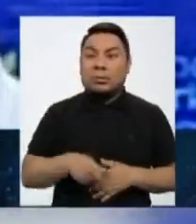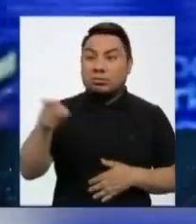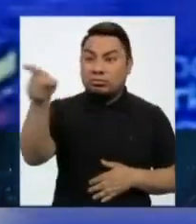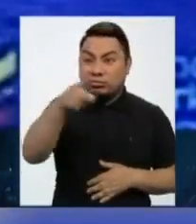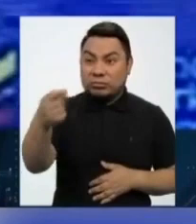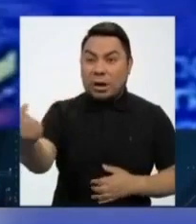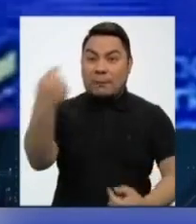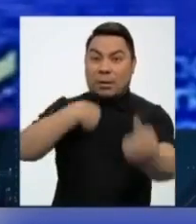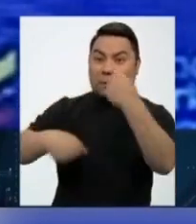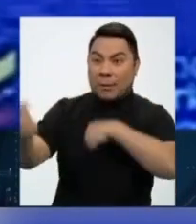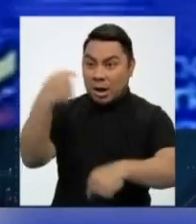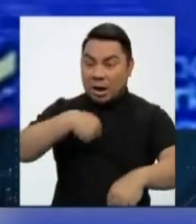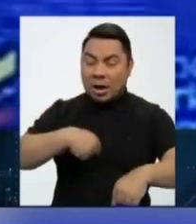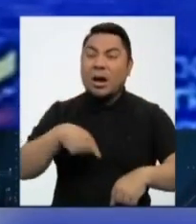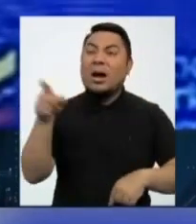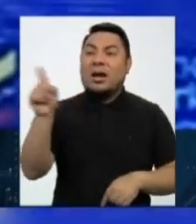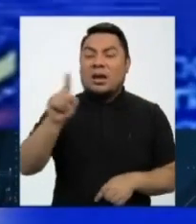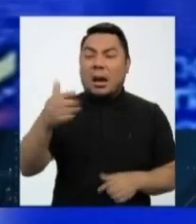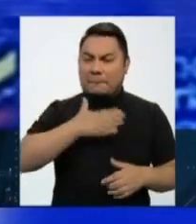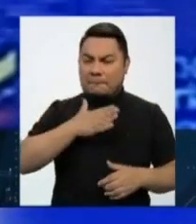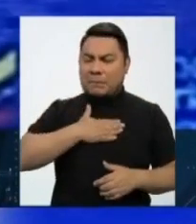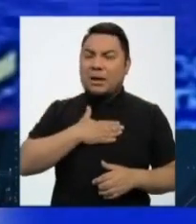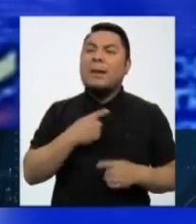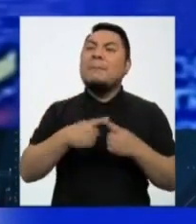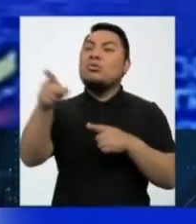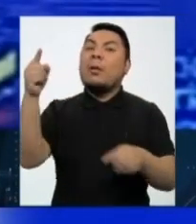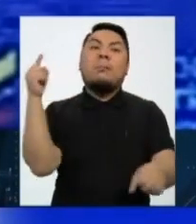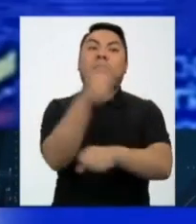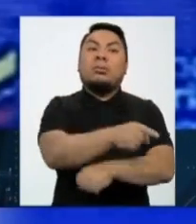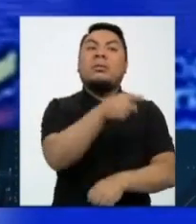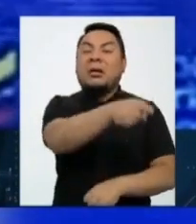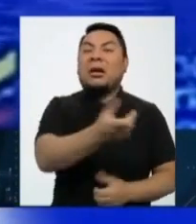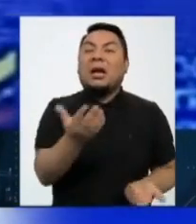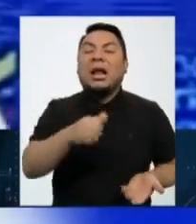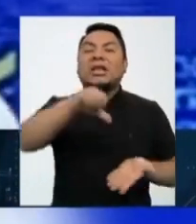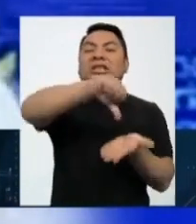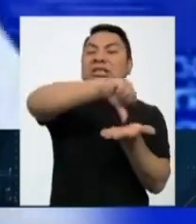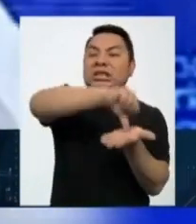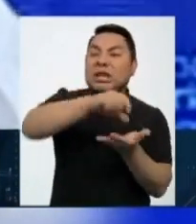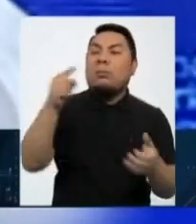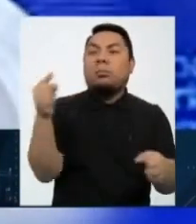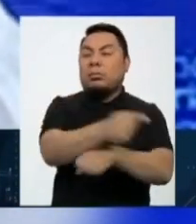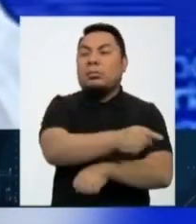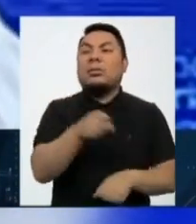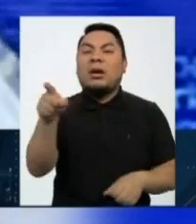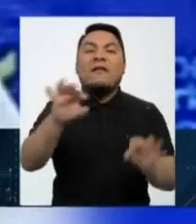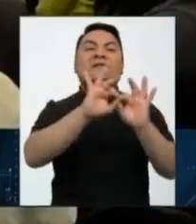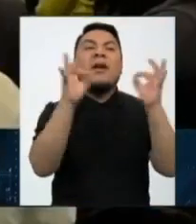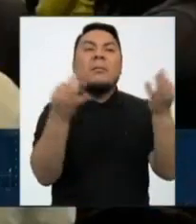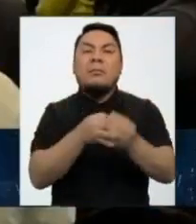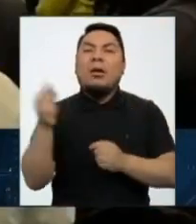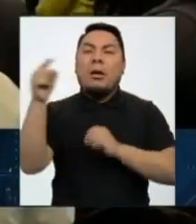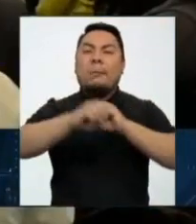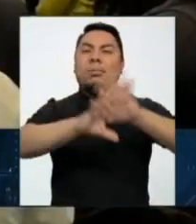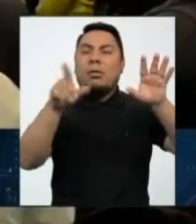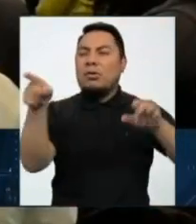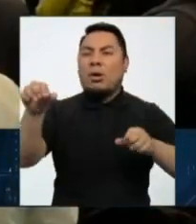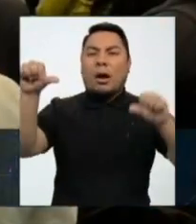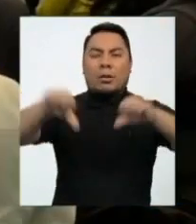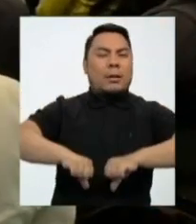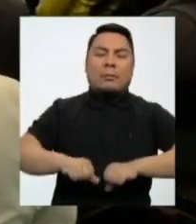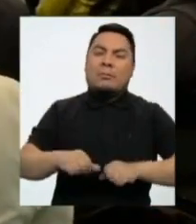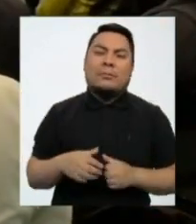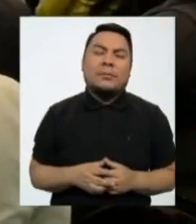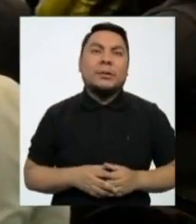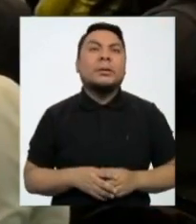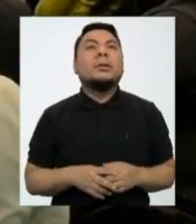a mí, pero no se metan con Cilia, no se metan con la familia, no sean cobardes. Además de